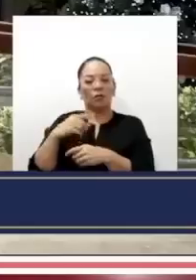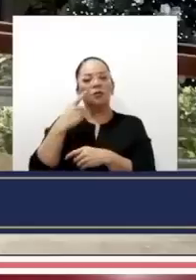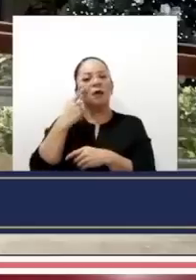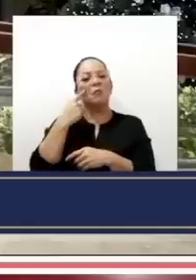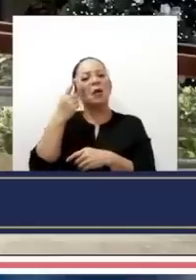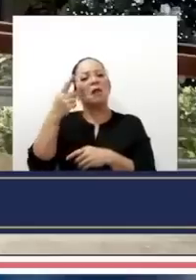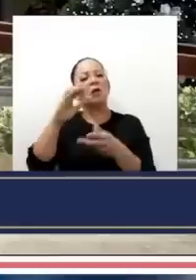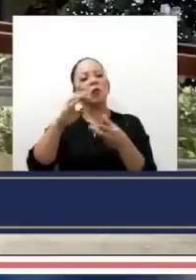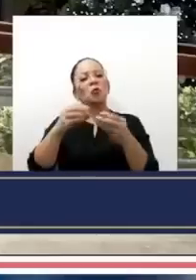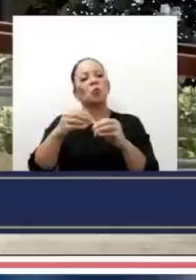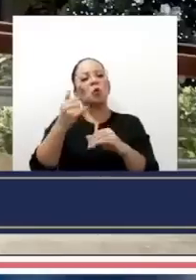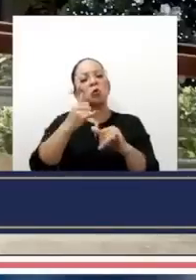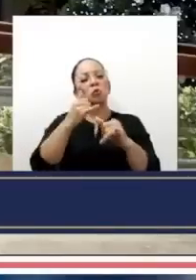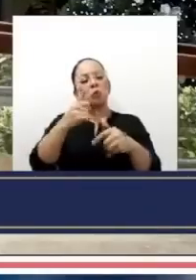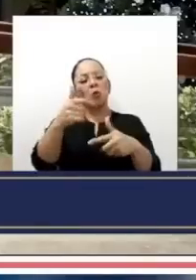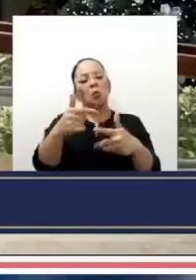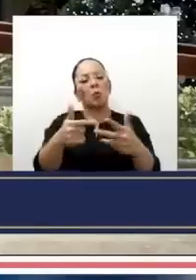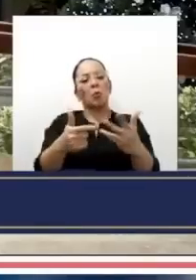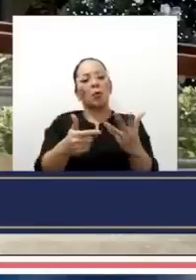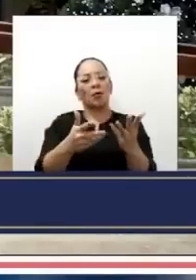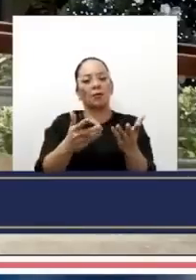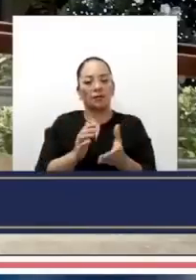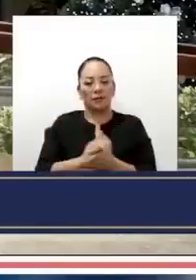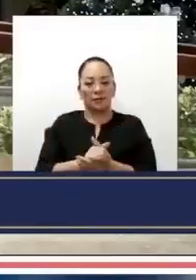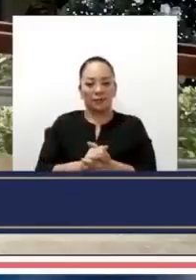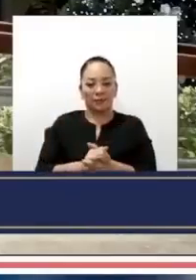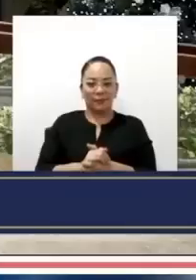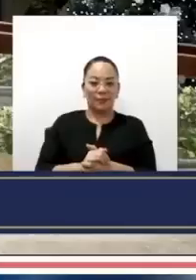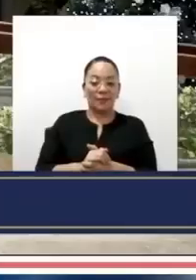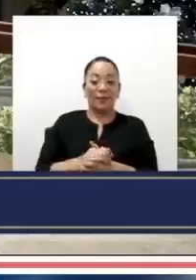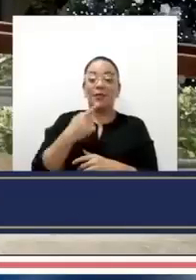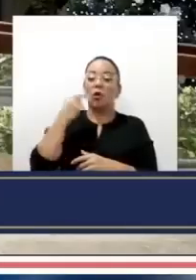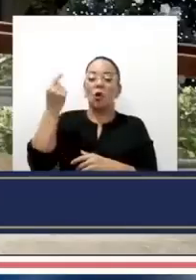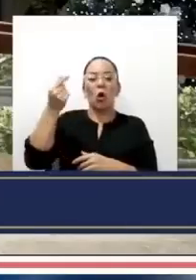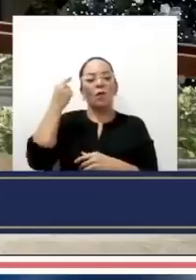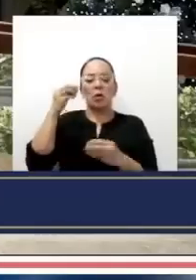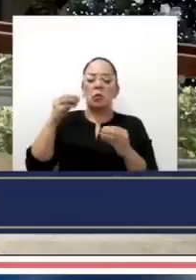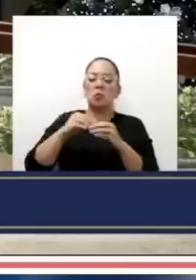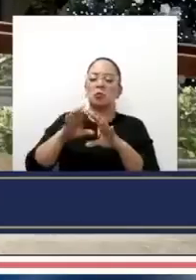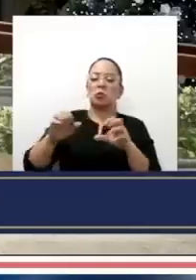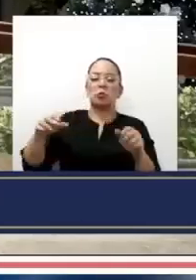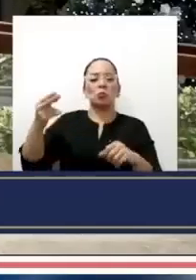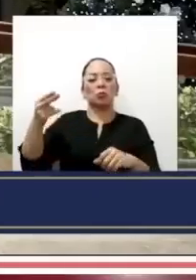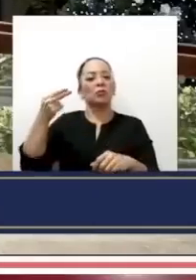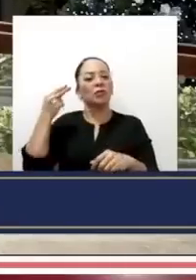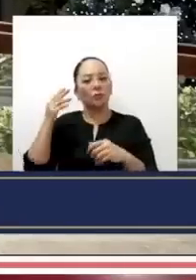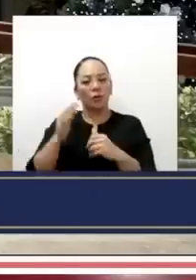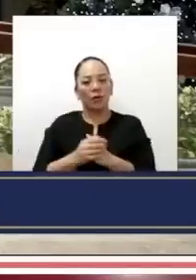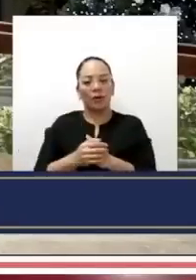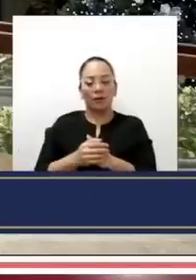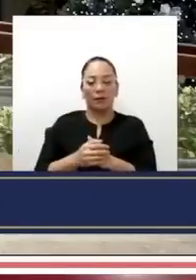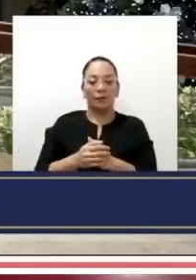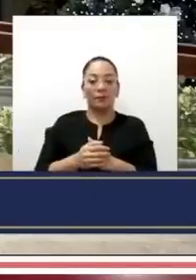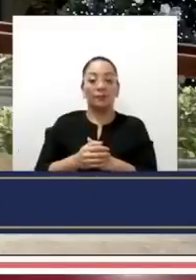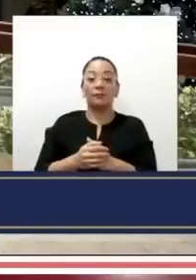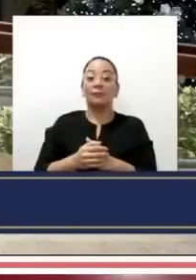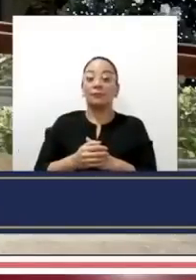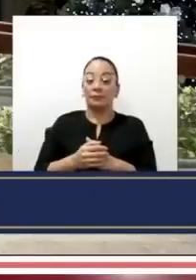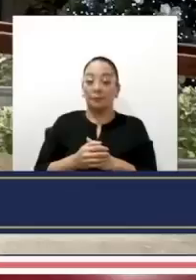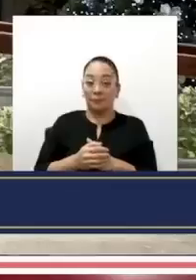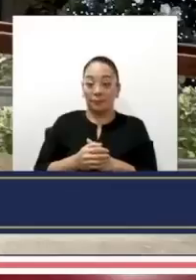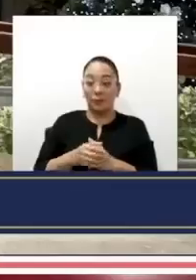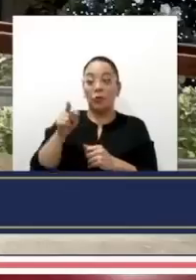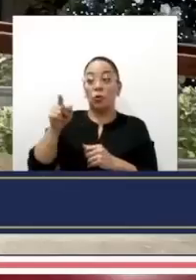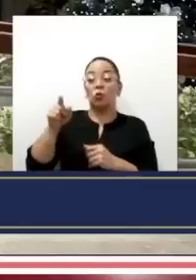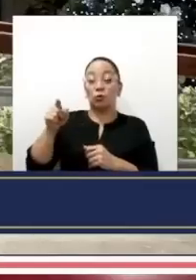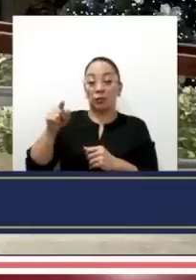de denuncias, el gobierno más corrupto en la historia. A usted sí lo pegaron, chico, a mí